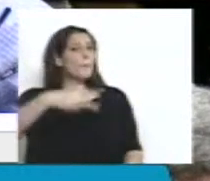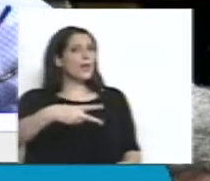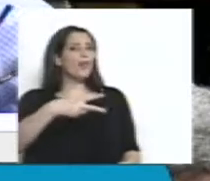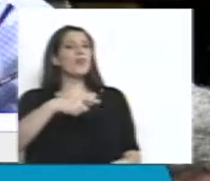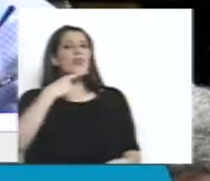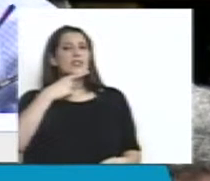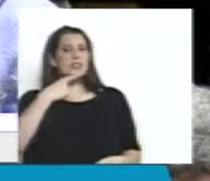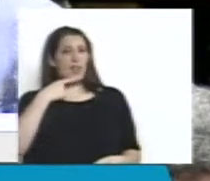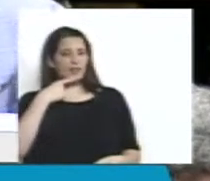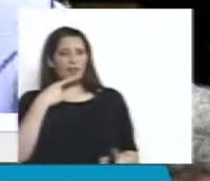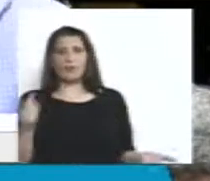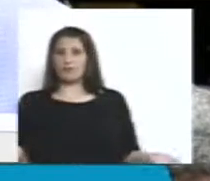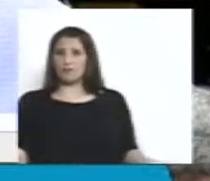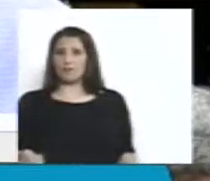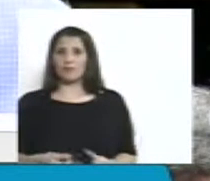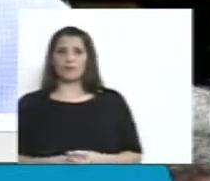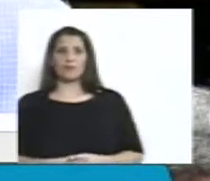de discutir eso acá.